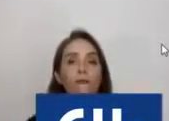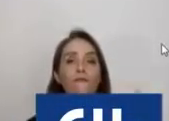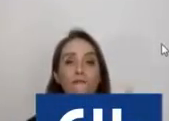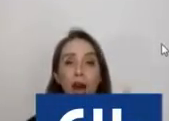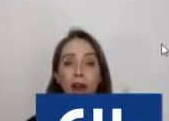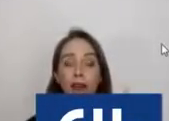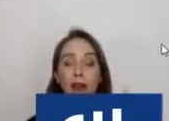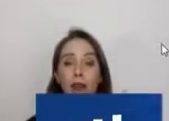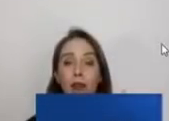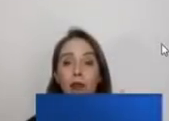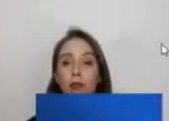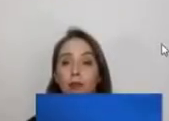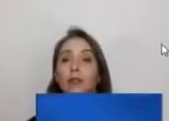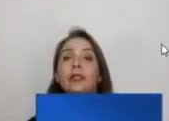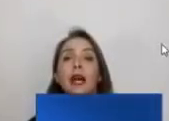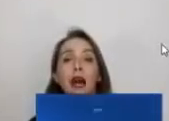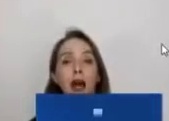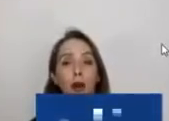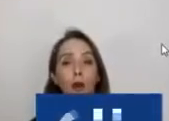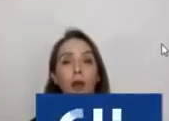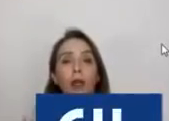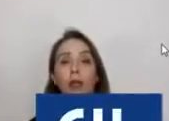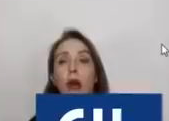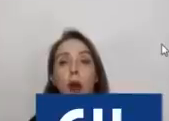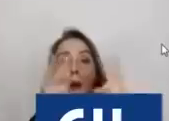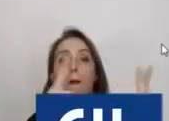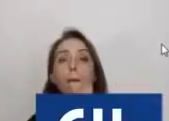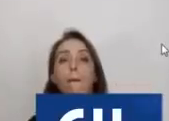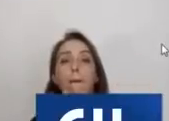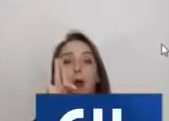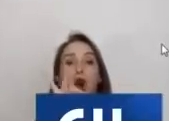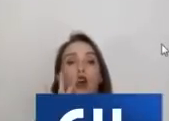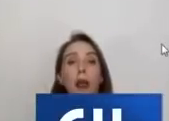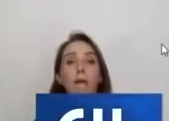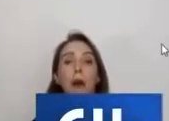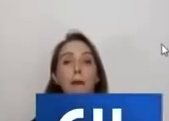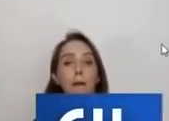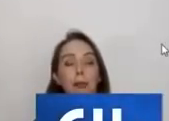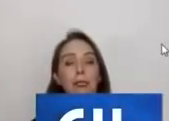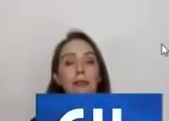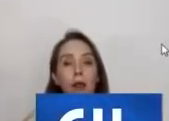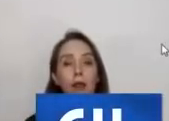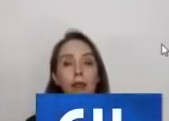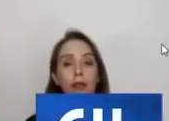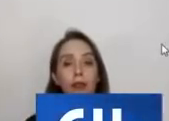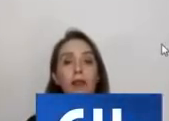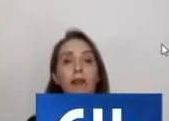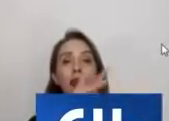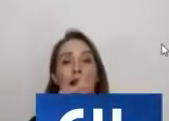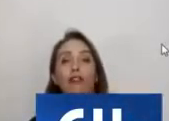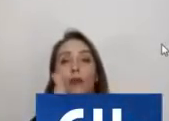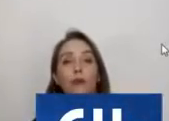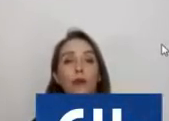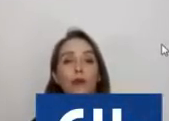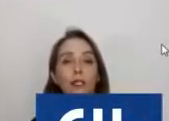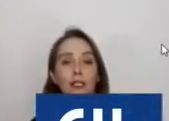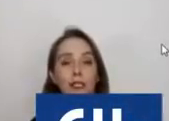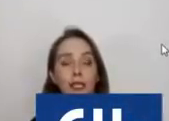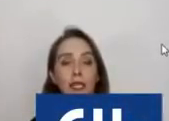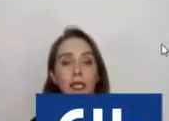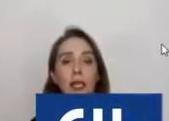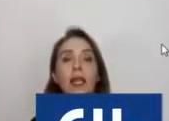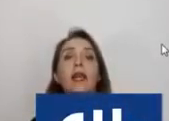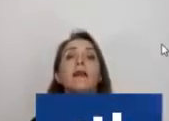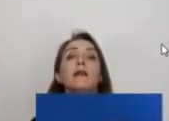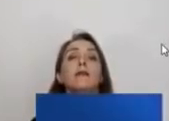acuerda. Proclamar presidente electo de la República de Chile para el periodo